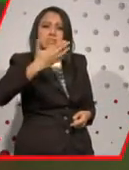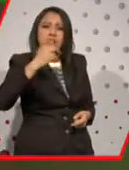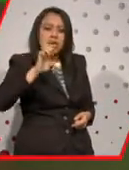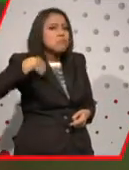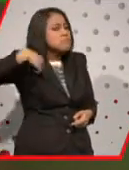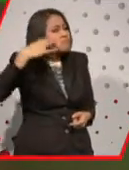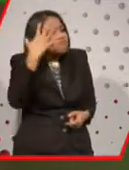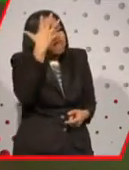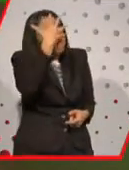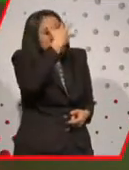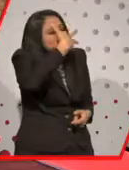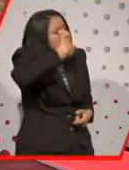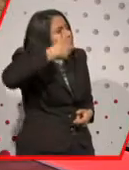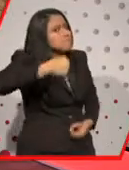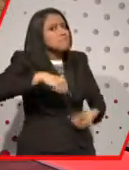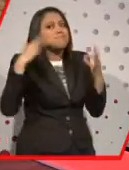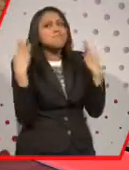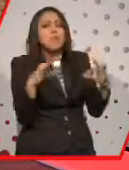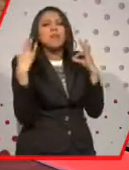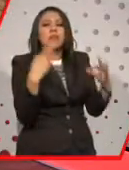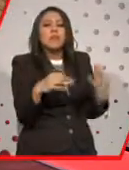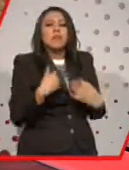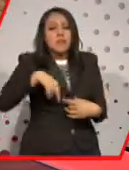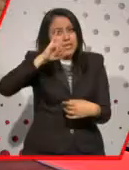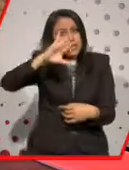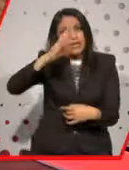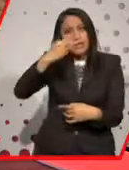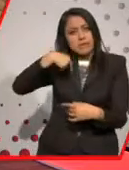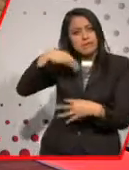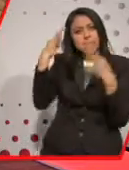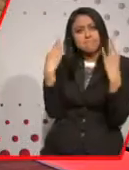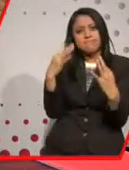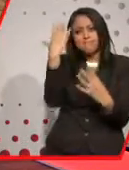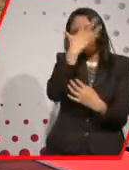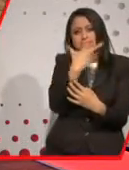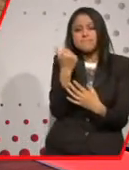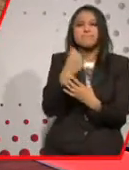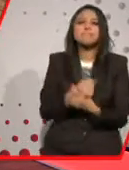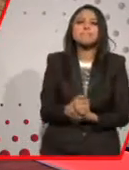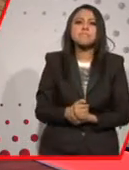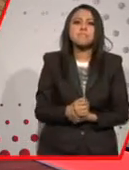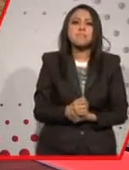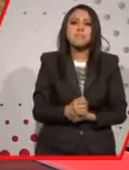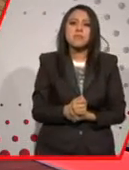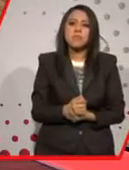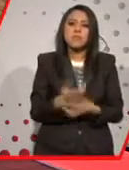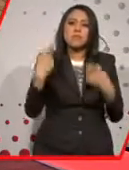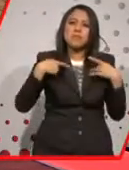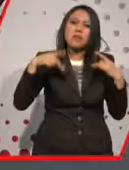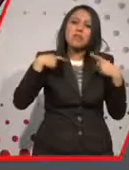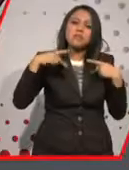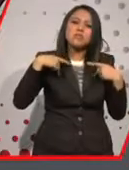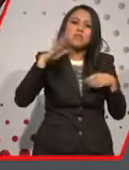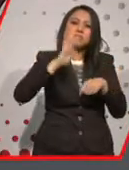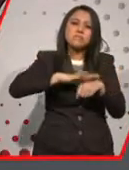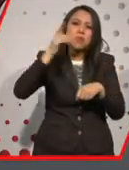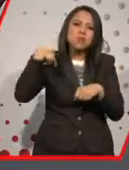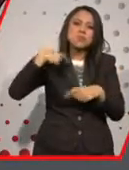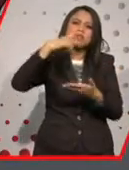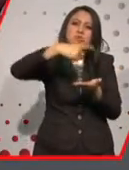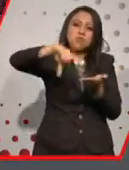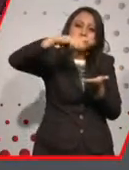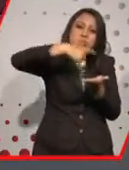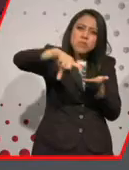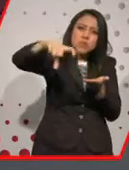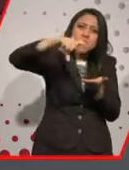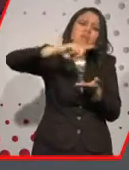hermosa. Hermosa, maravillosa, sí. Campeche, historias y tradiciones. Campeche, van más los hombres a hacer la compra por tradición.